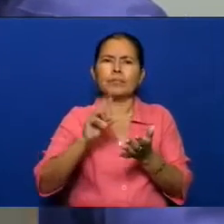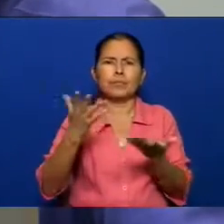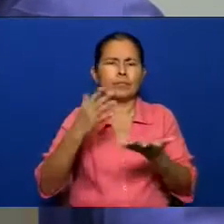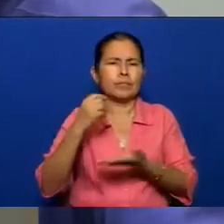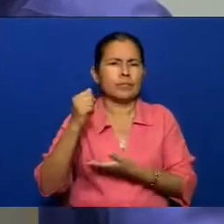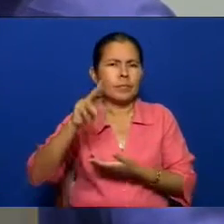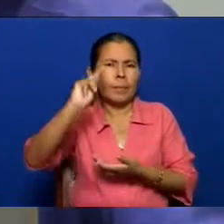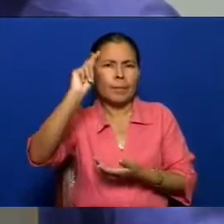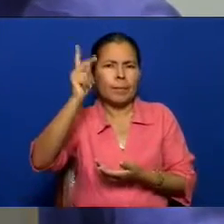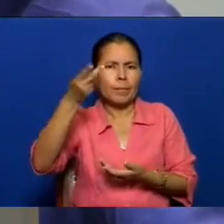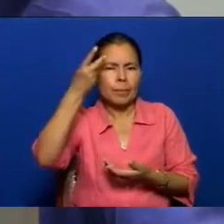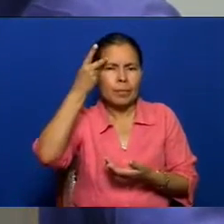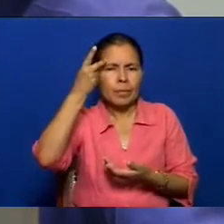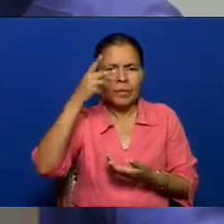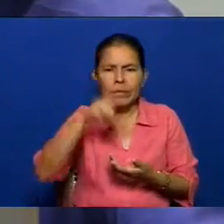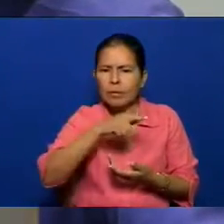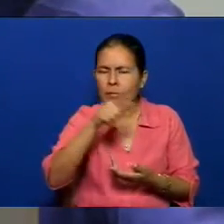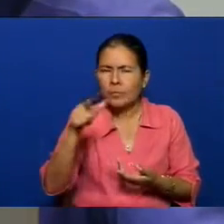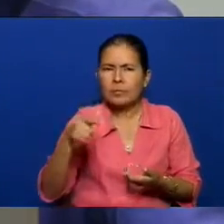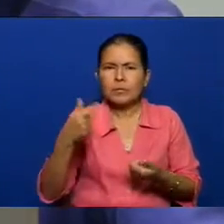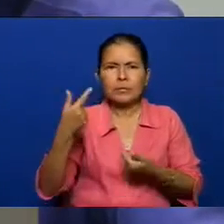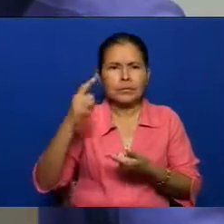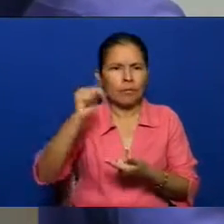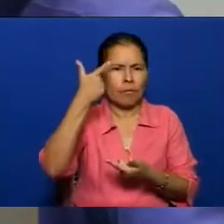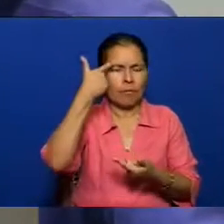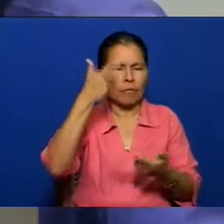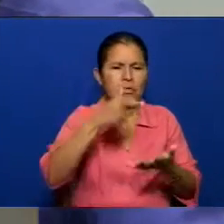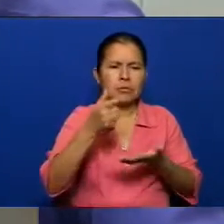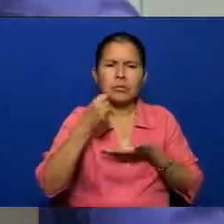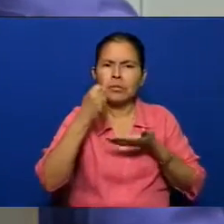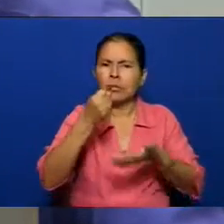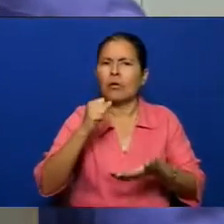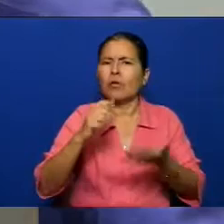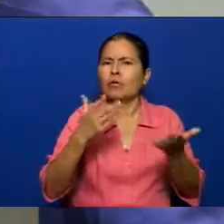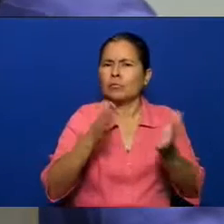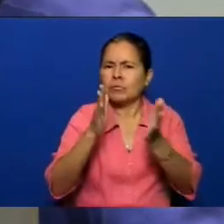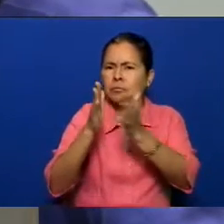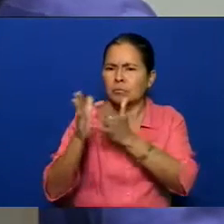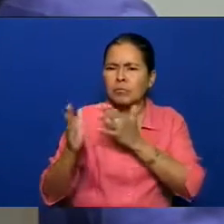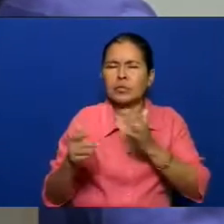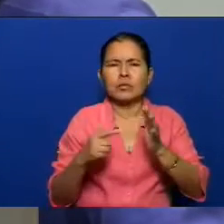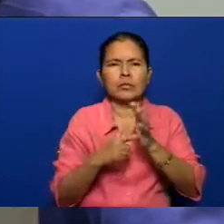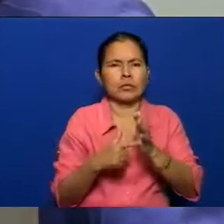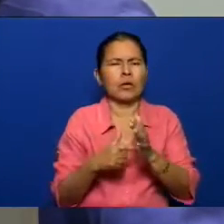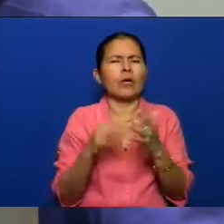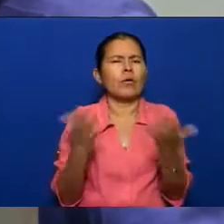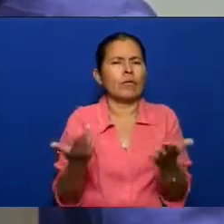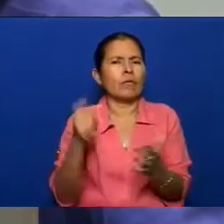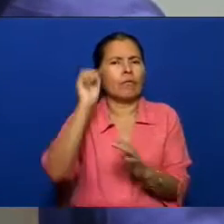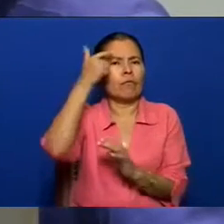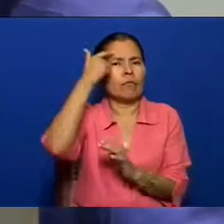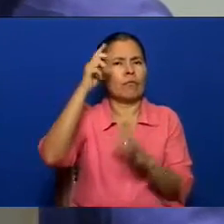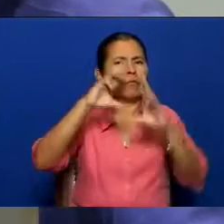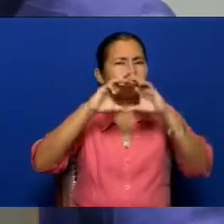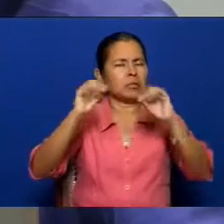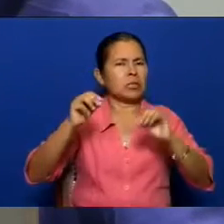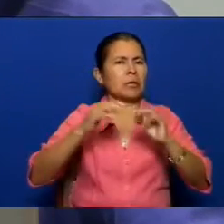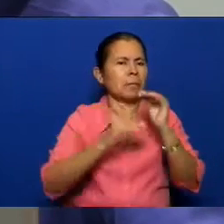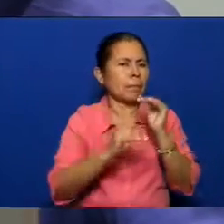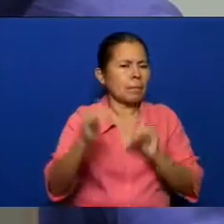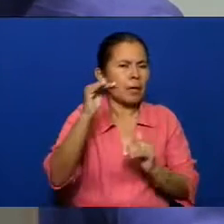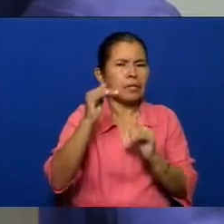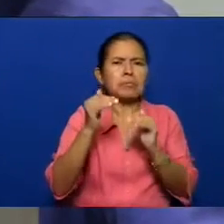pública, tal y como lo menciona Iván. Y el estado de Nicaragua ha estado haciendo justamente eso,